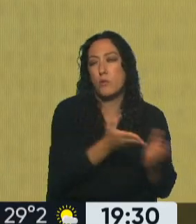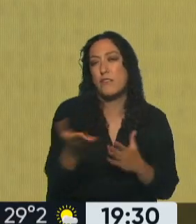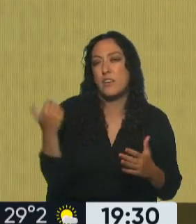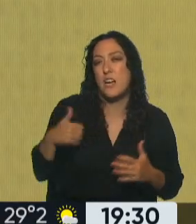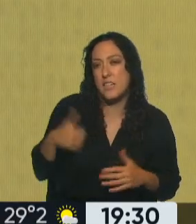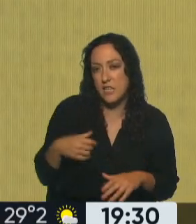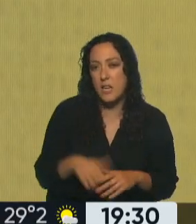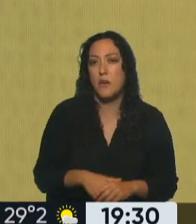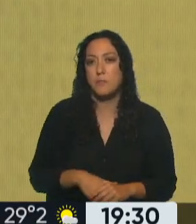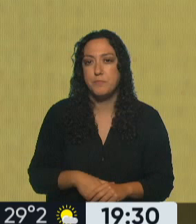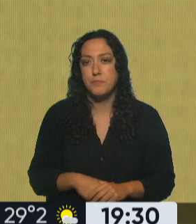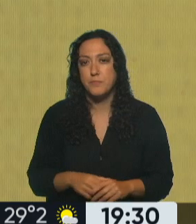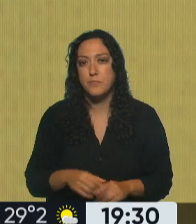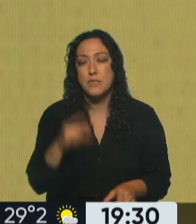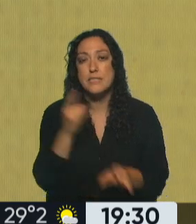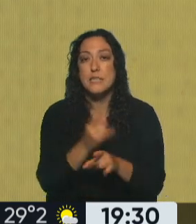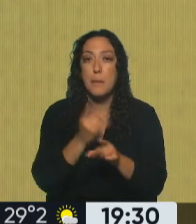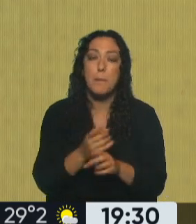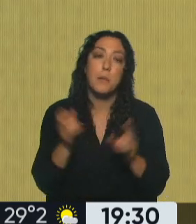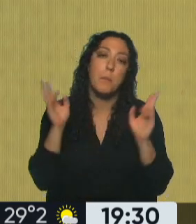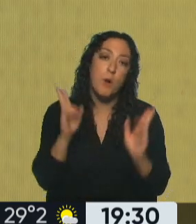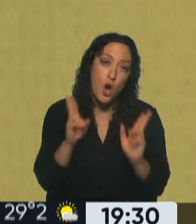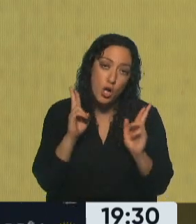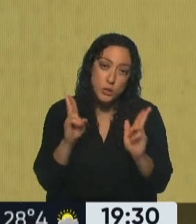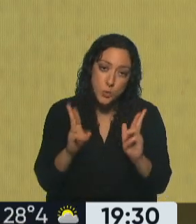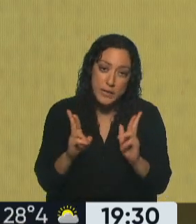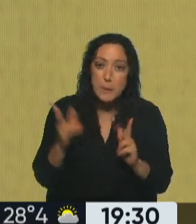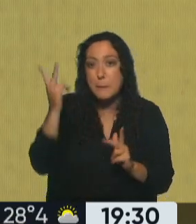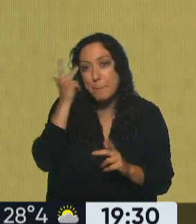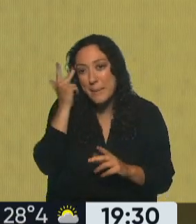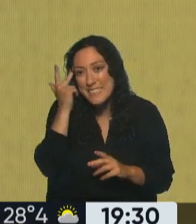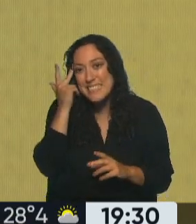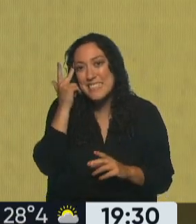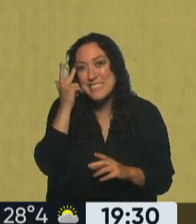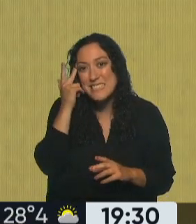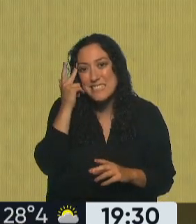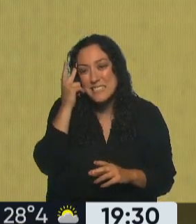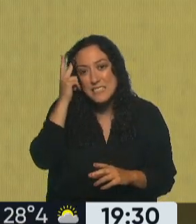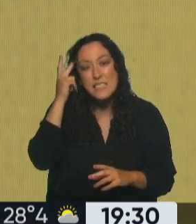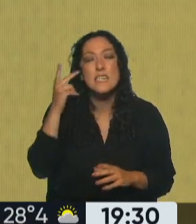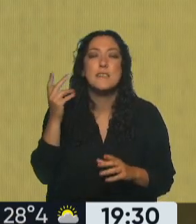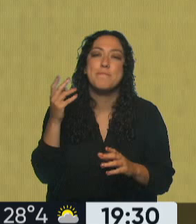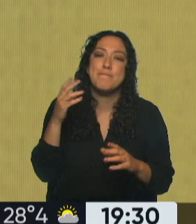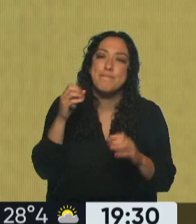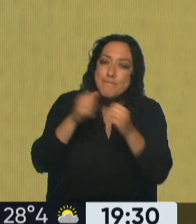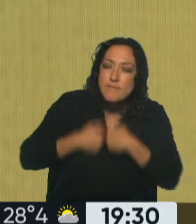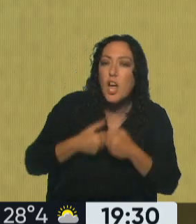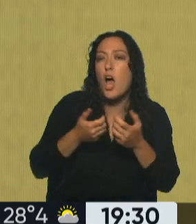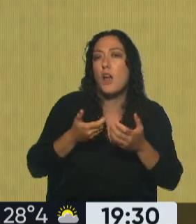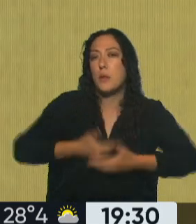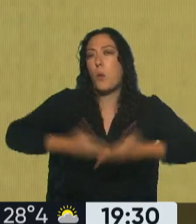Argentina, que como siempre, por suerte, Messi guarda el pudor, lo esconde, no quiere